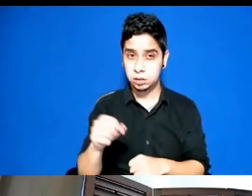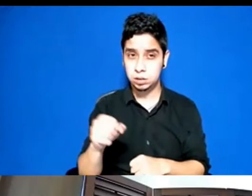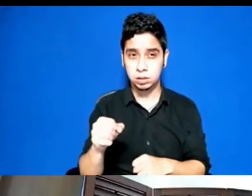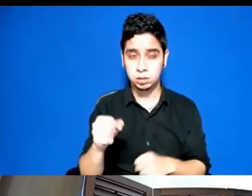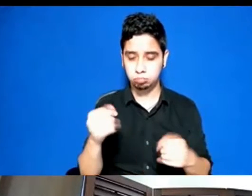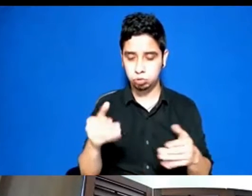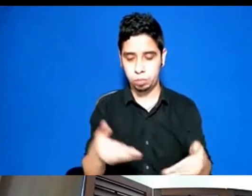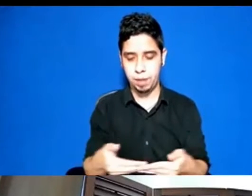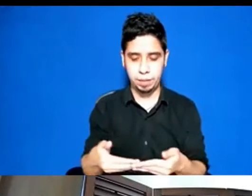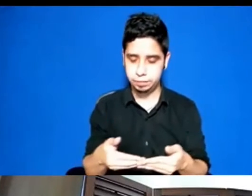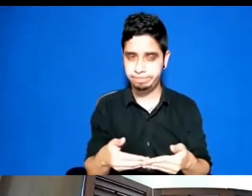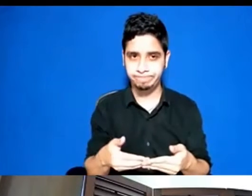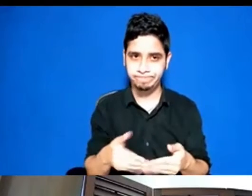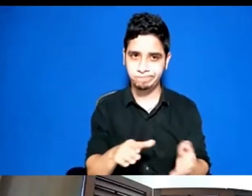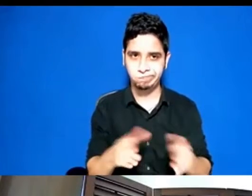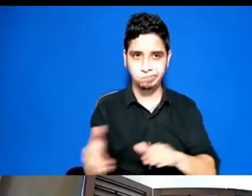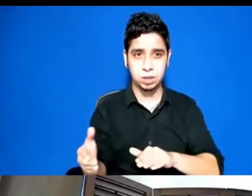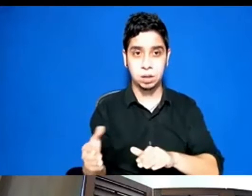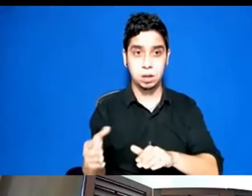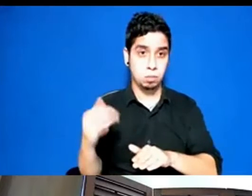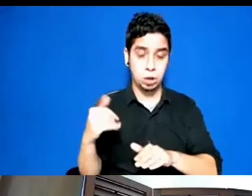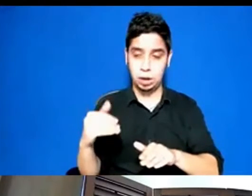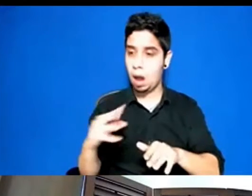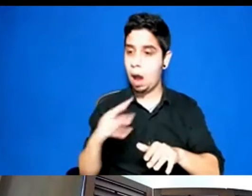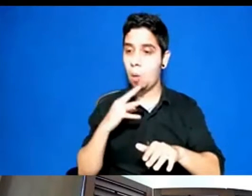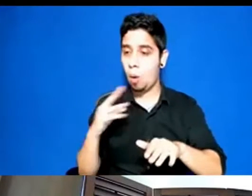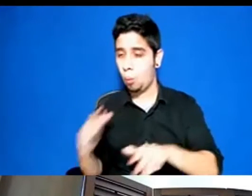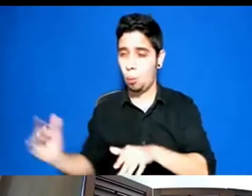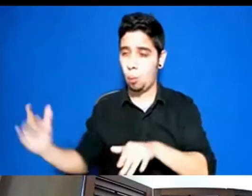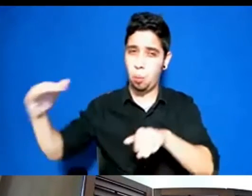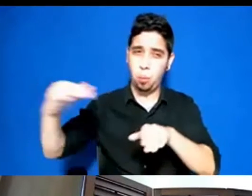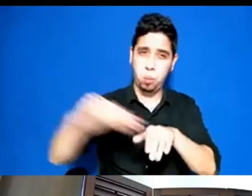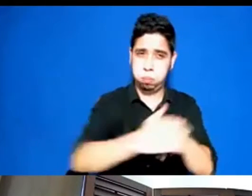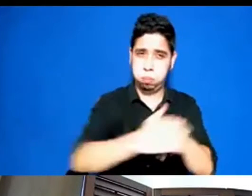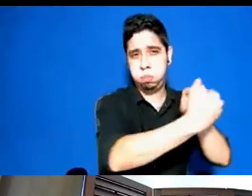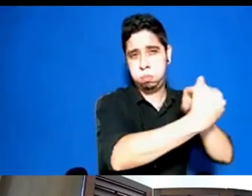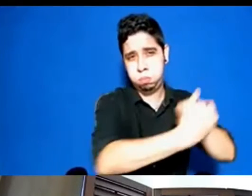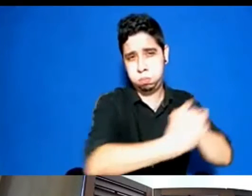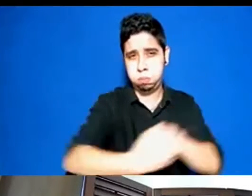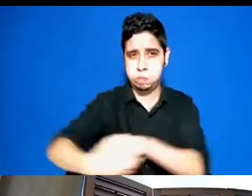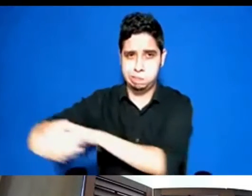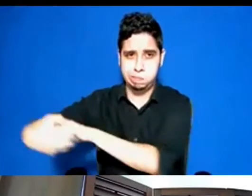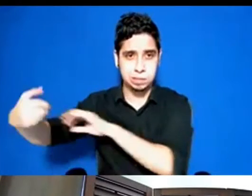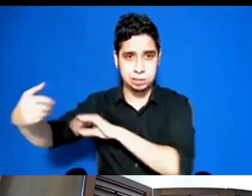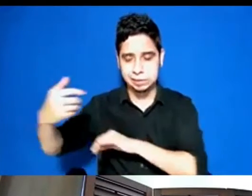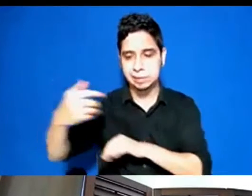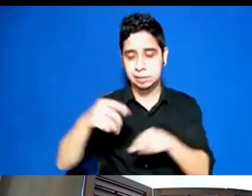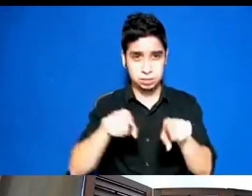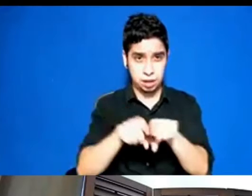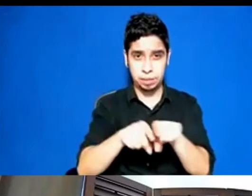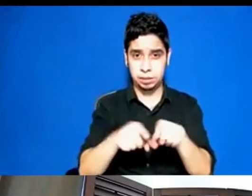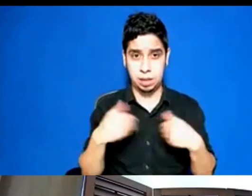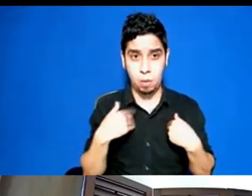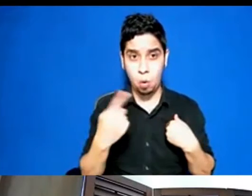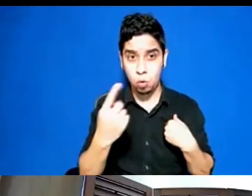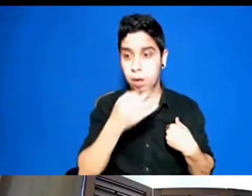Desafortunadamente, el oleaje se llevó muchos de los nidos. Nosotros De hecho, teníamos uno que estaba a punto de